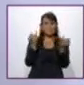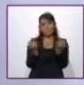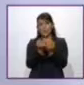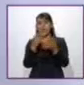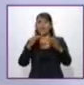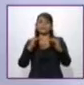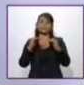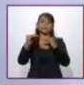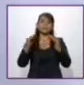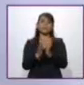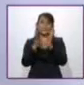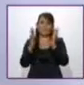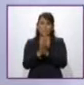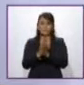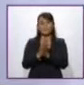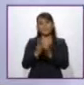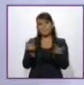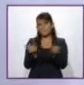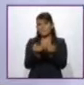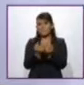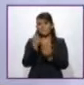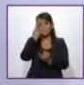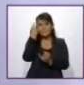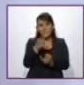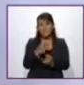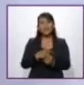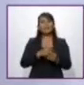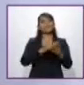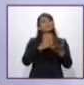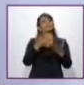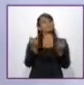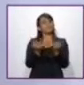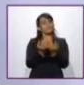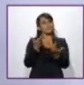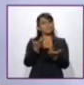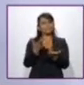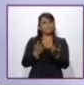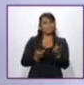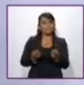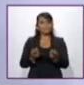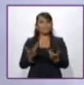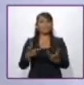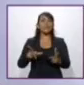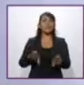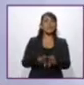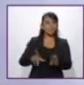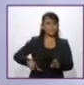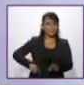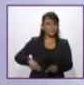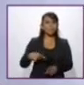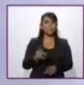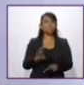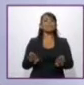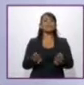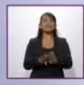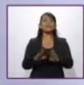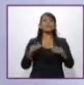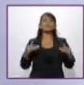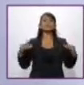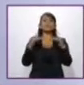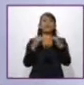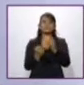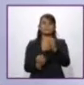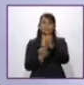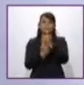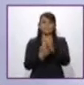también para establecer la gestión y evaluación, así como el control de la función pública. Y hablemos de igualdad sustantiva, Miguel. Yo nací